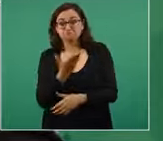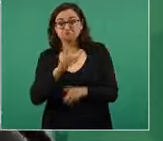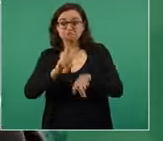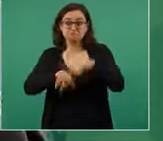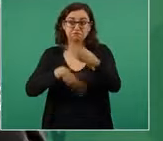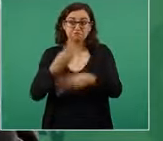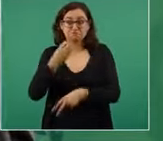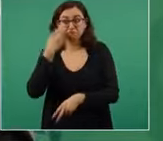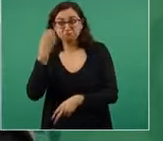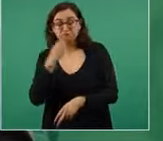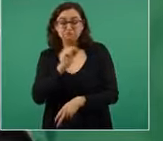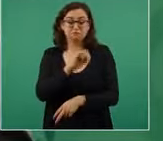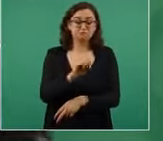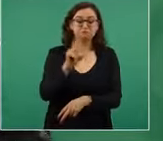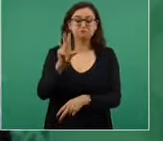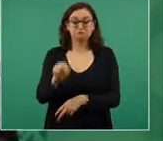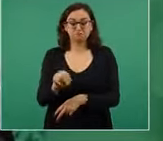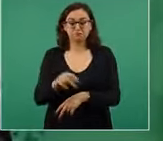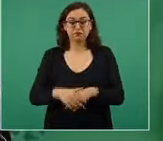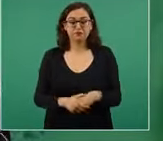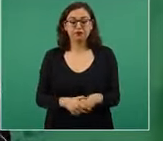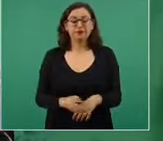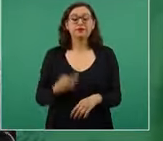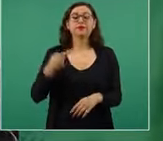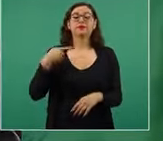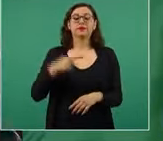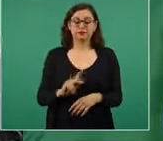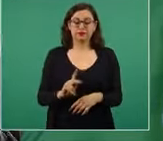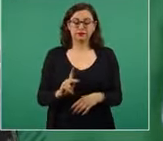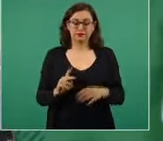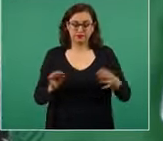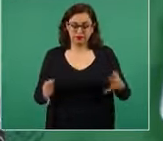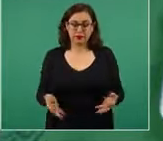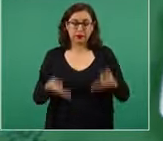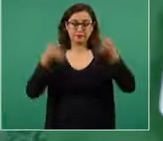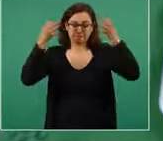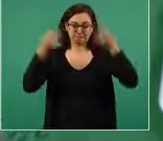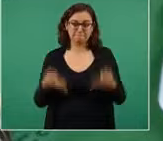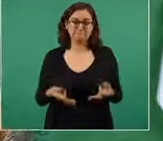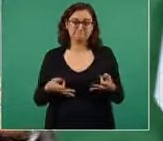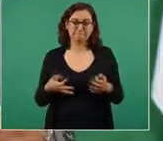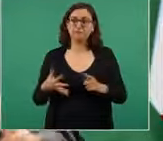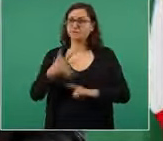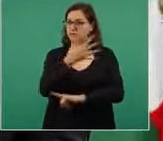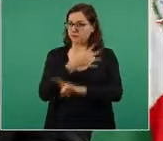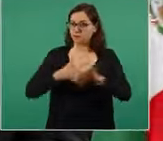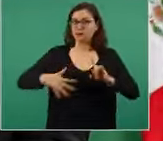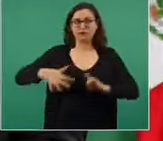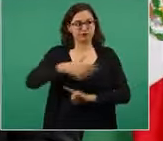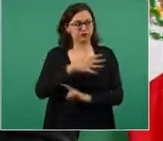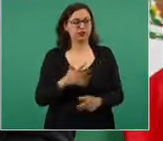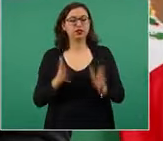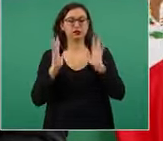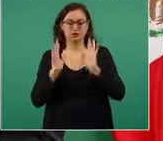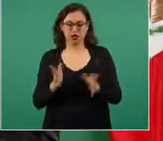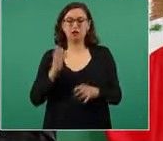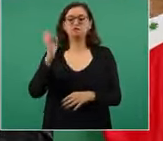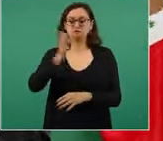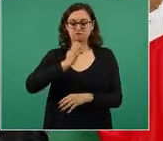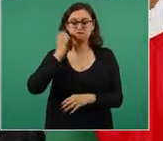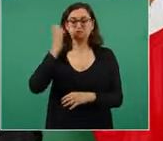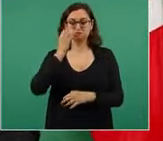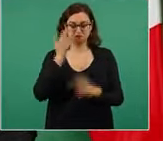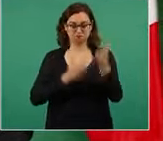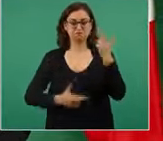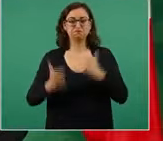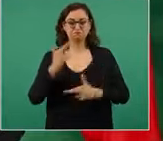que oficialmente se sepa que ya hay condiciones para el regreso